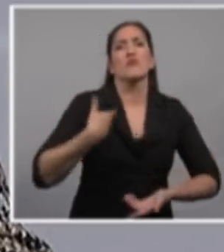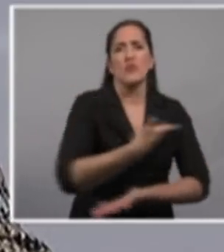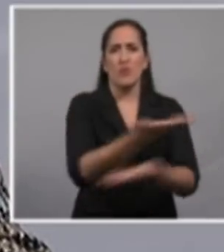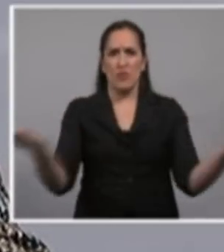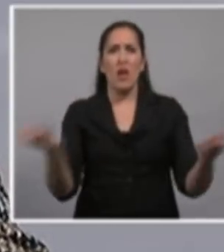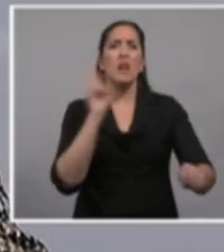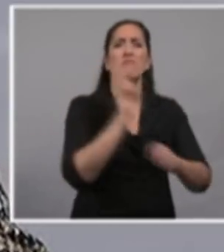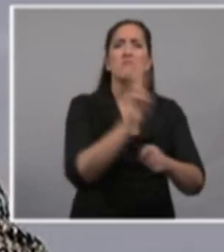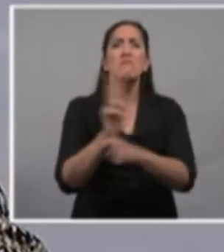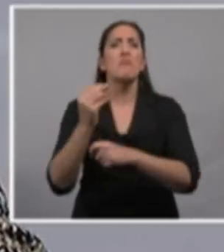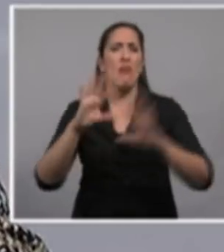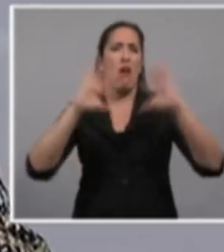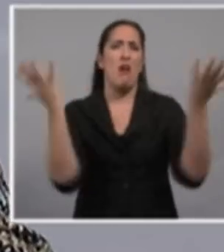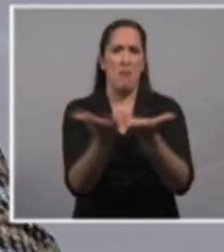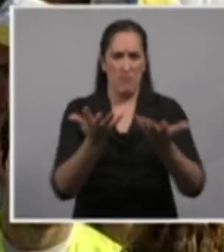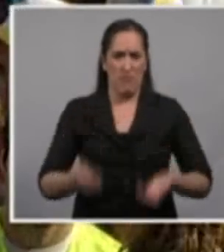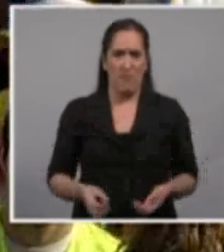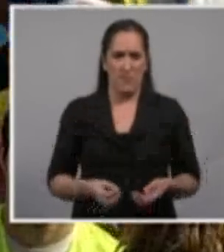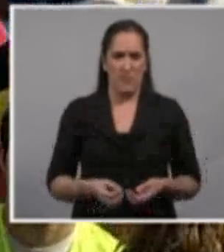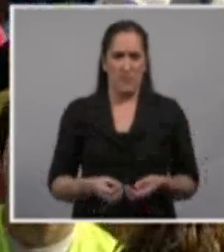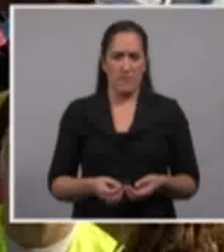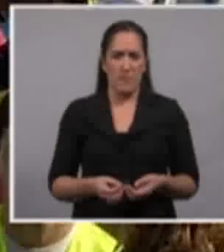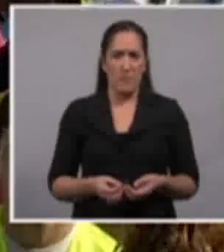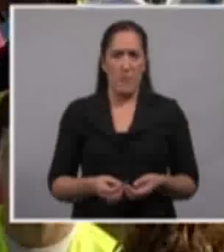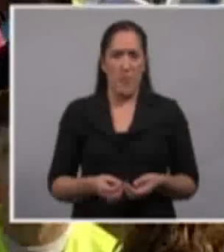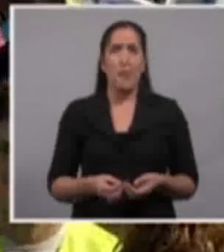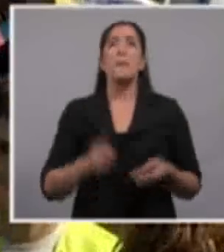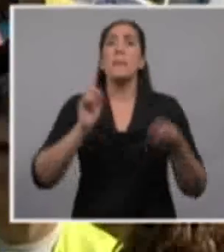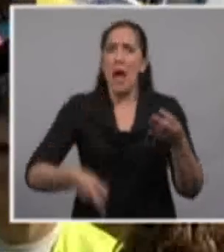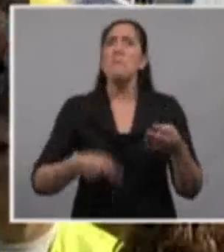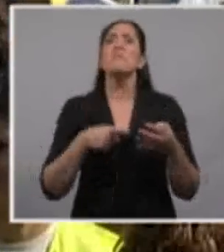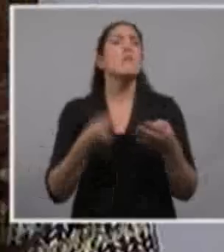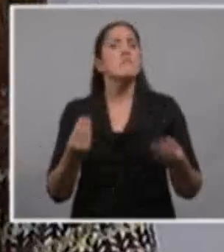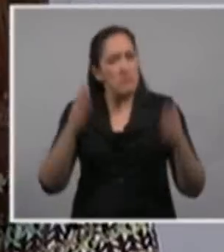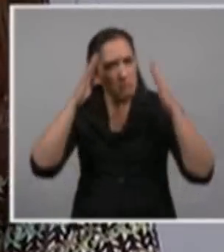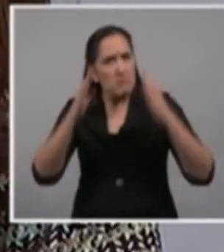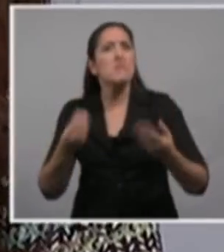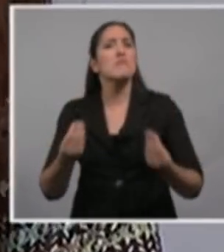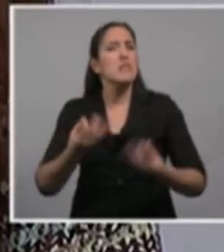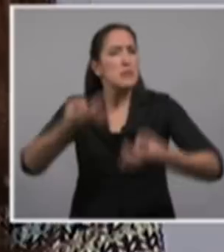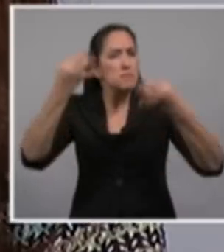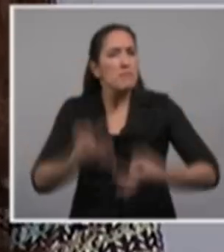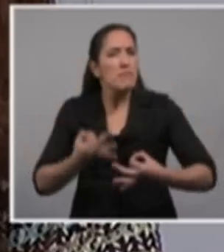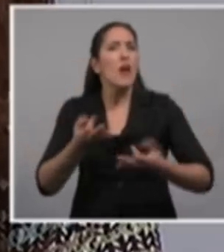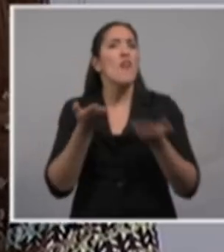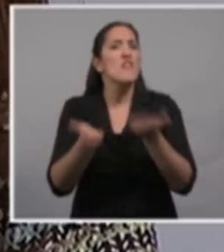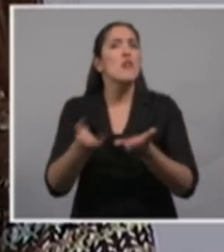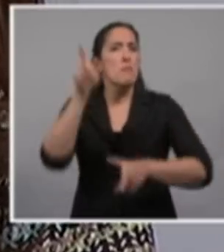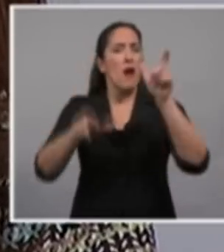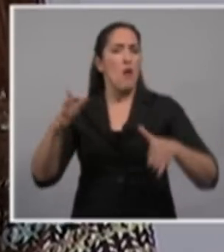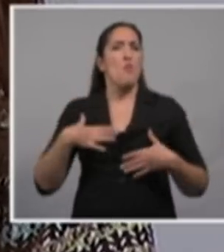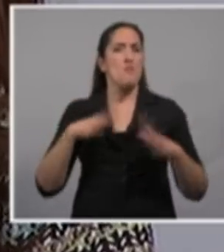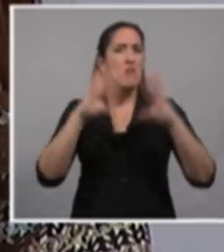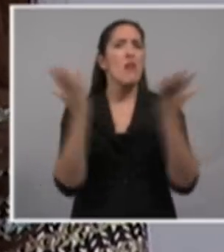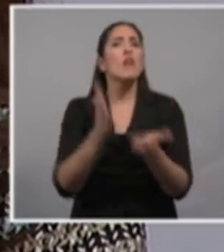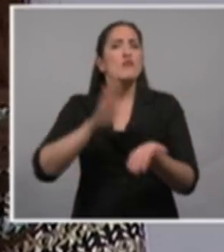para cuidar el medio ambiente, y también para fines específicos y benéficos de la humanidad, como es la